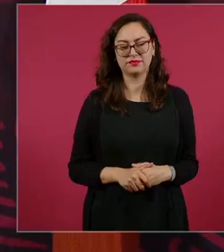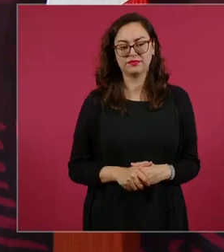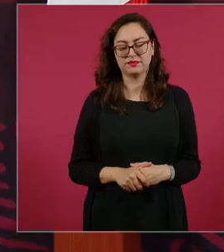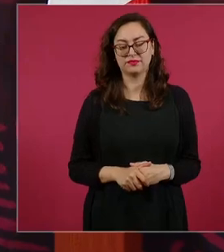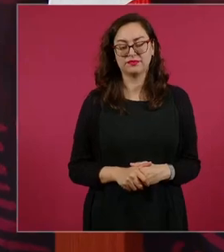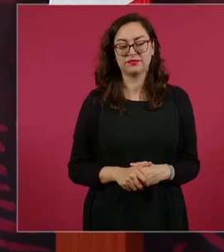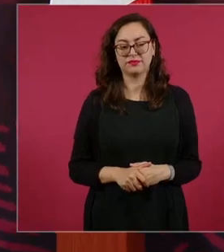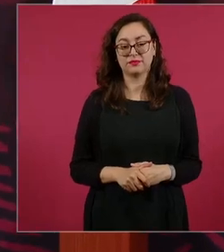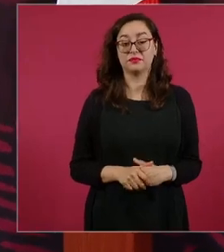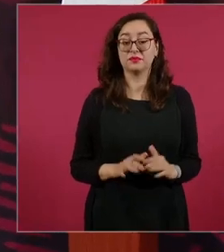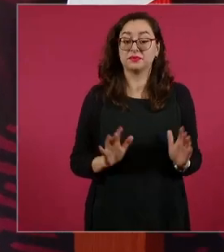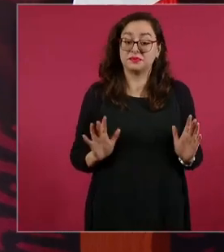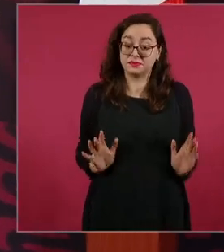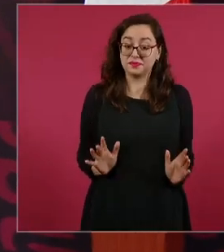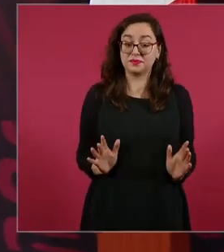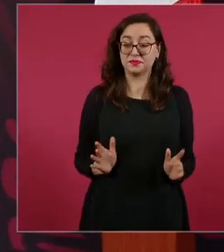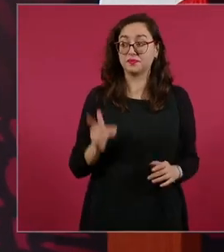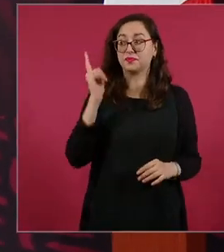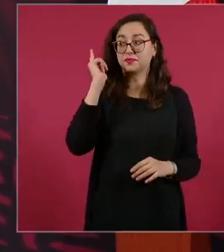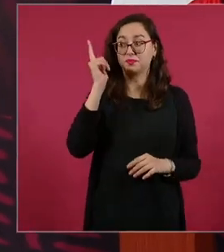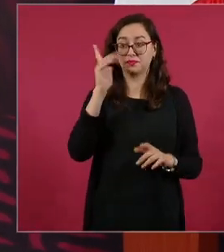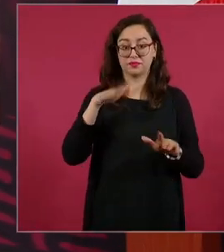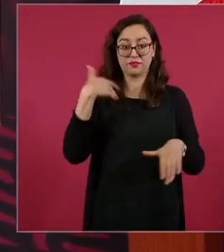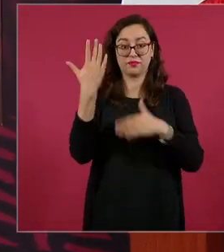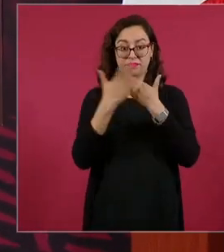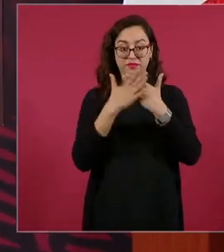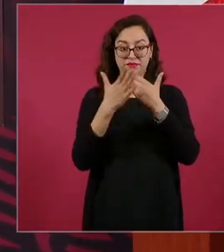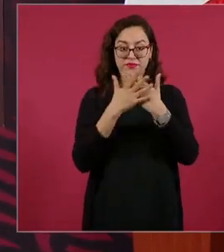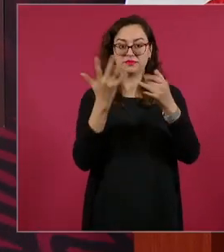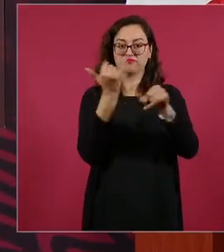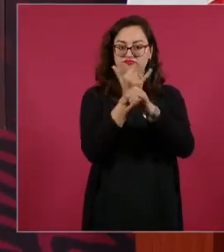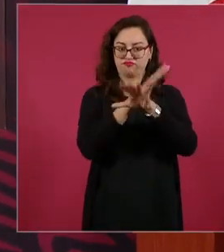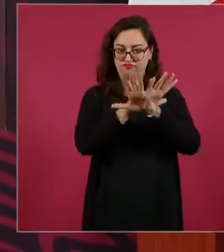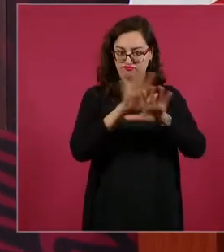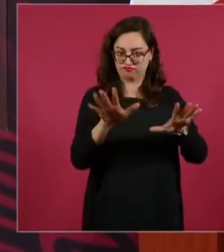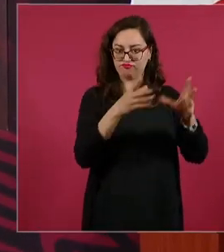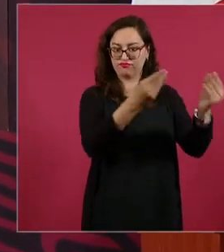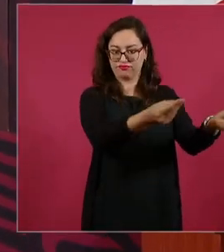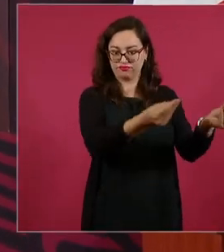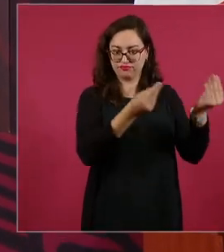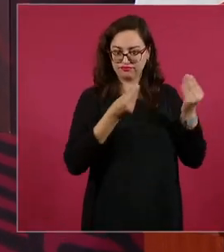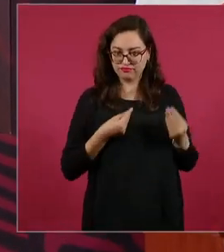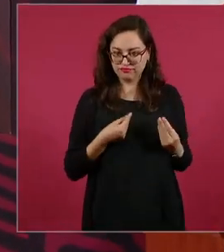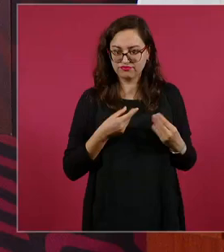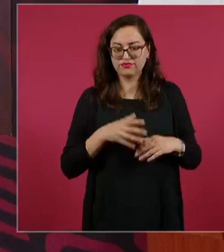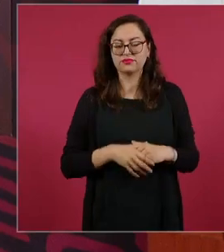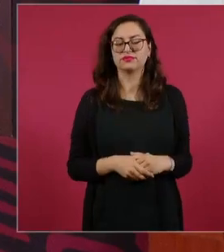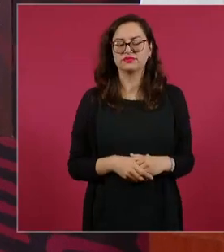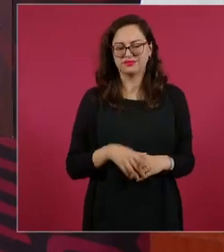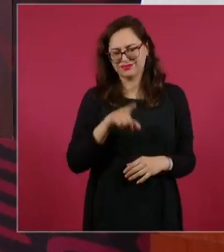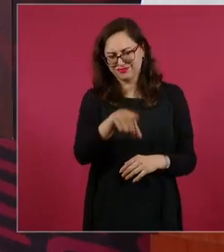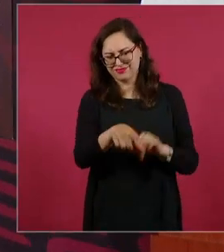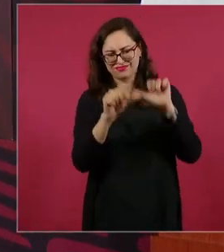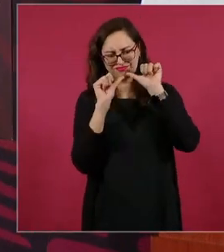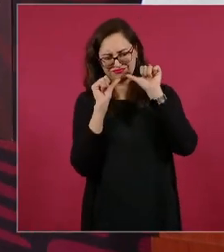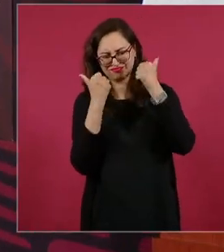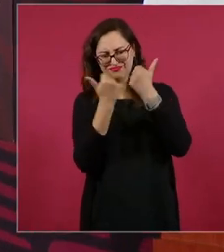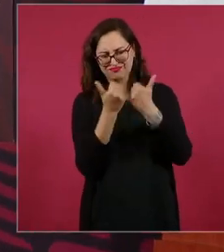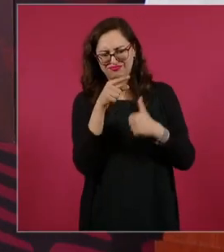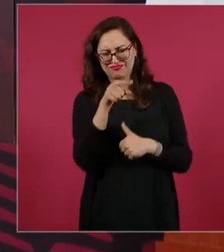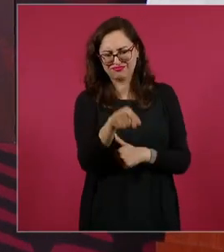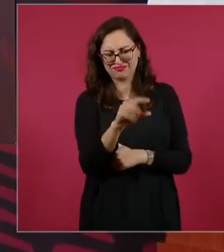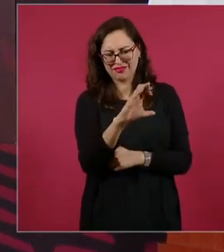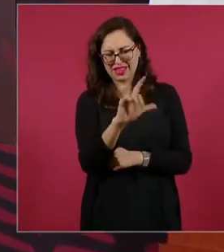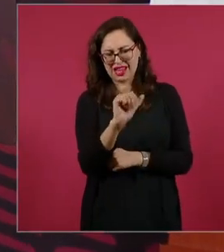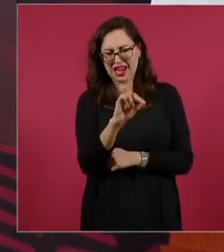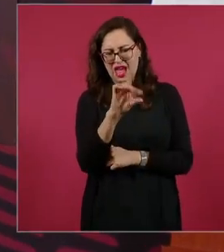Ojalá Y haya Un Informe O sea ¿Por qué Le dan Dinero A la Organización De